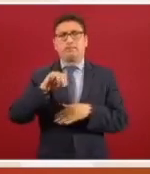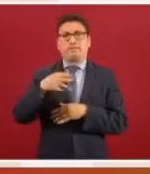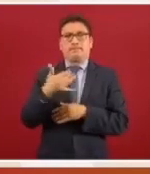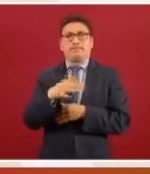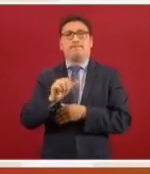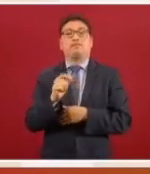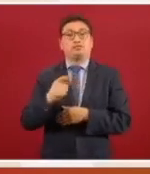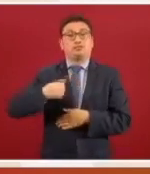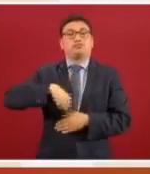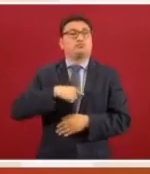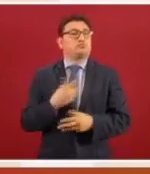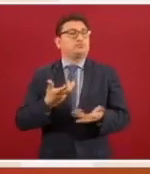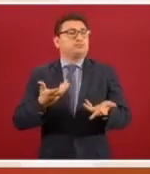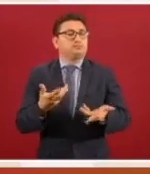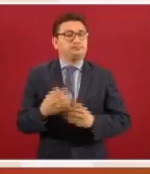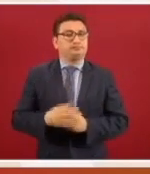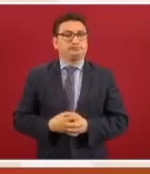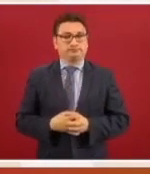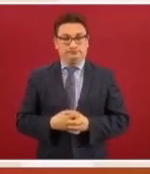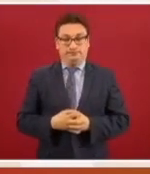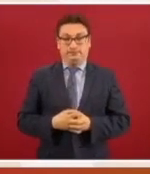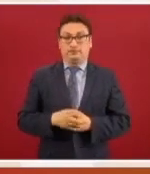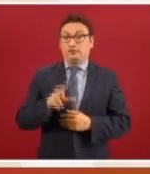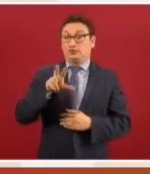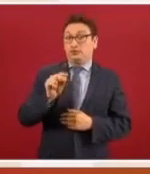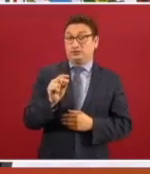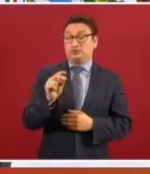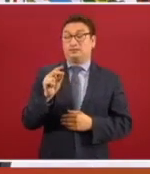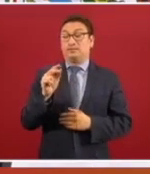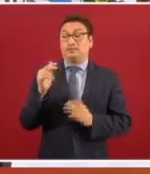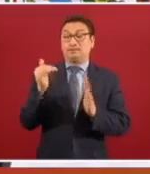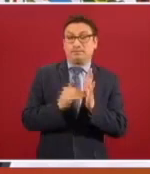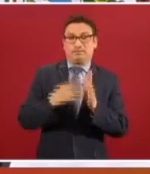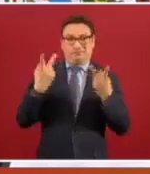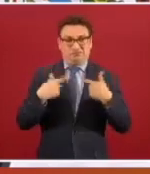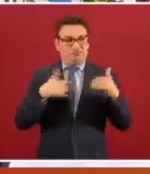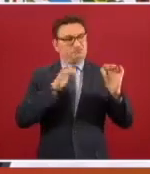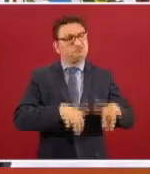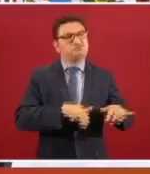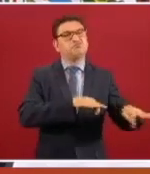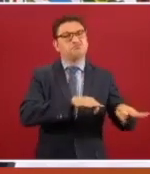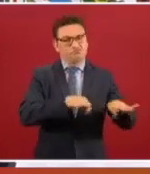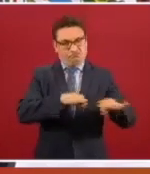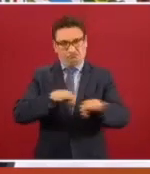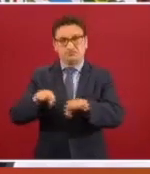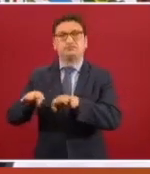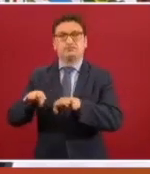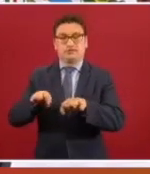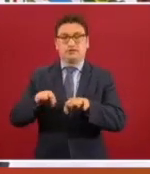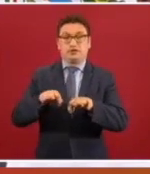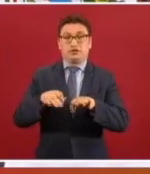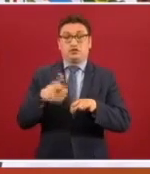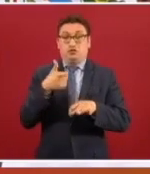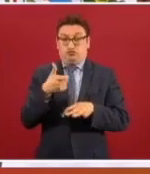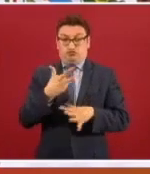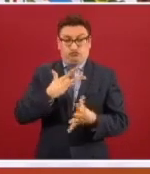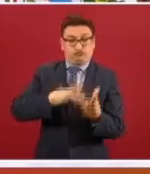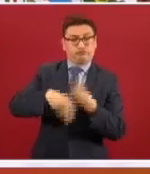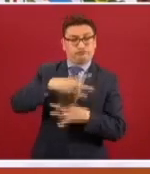vamos a generar 80 mil empleos y habrá una derrama